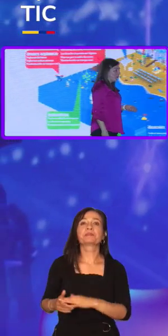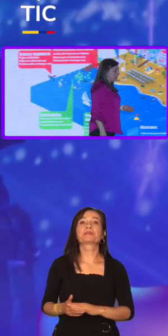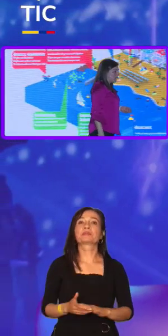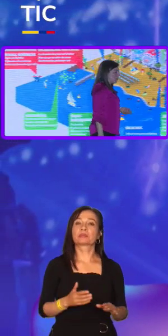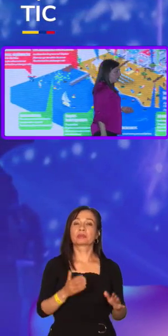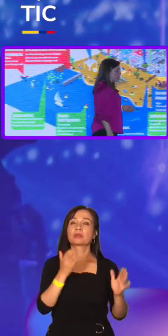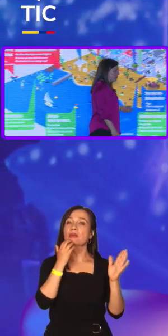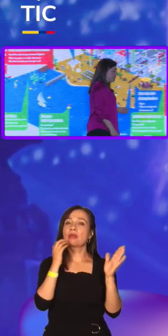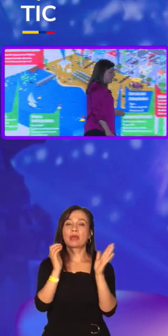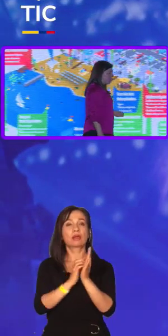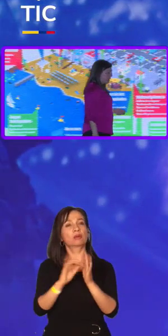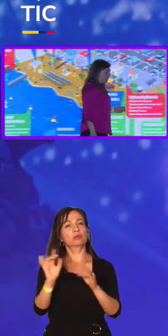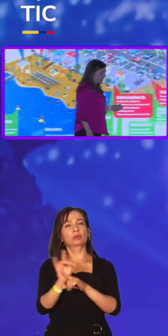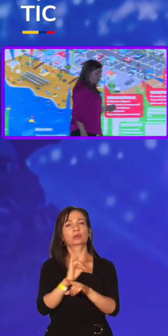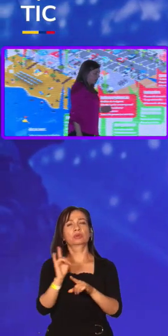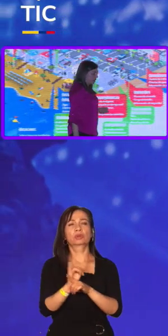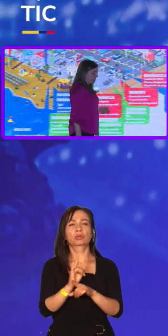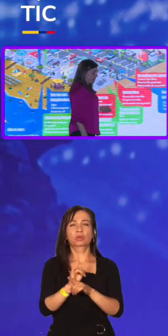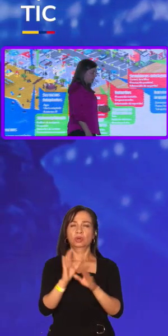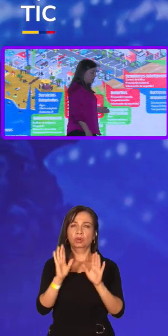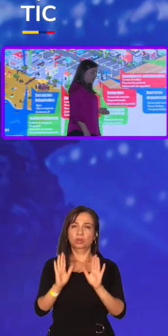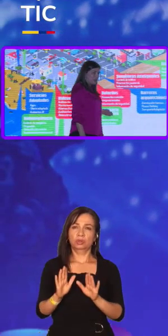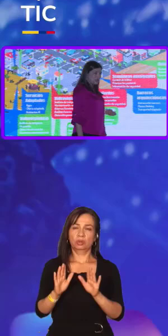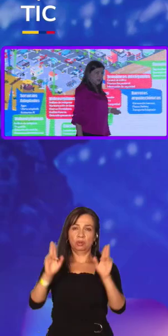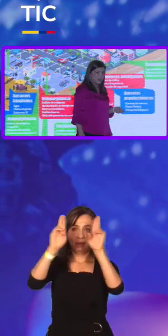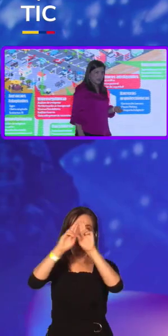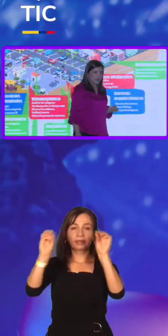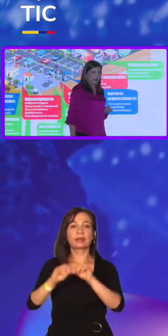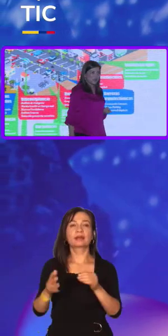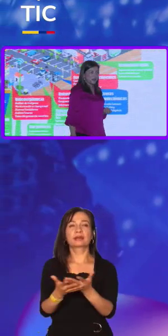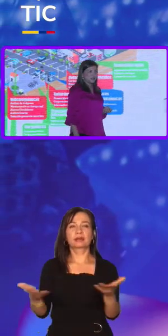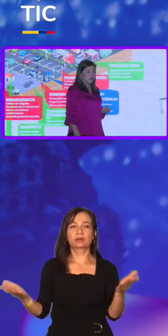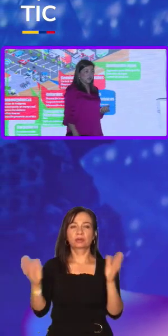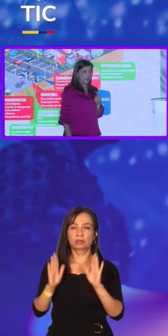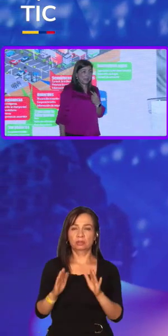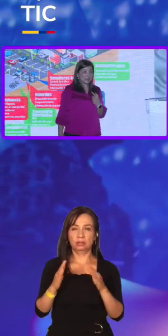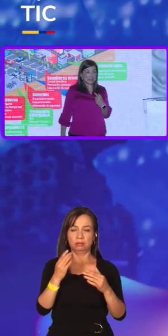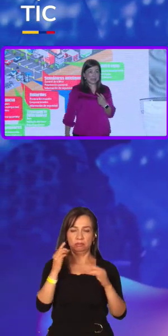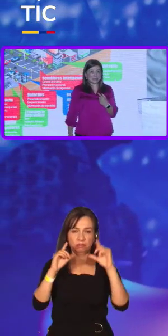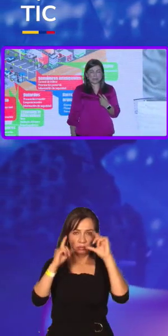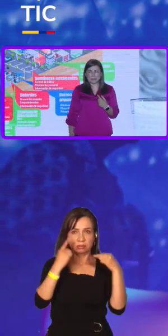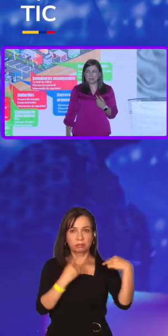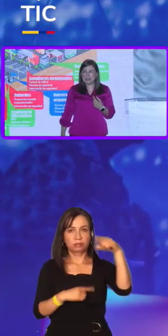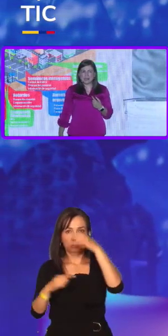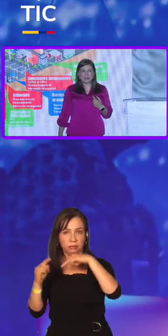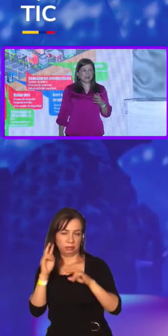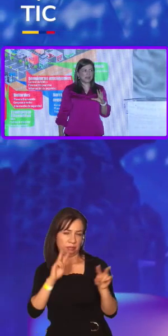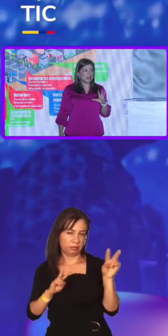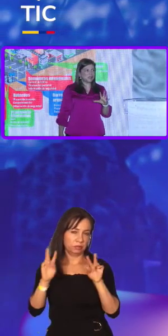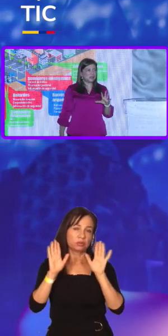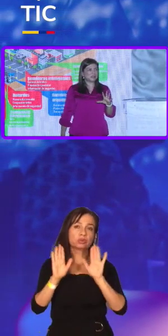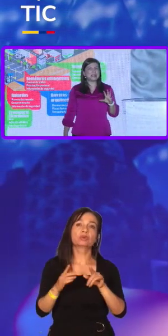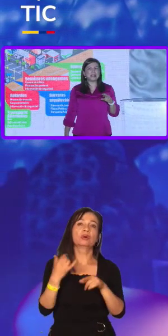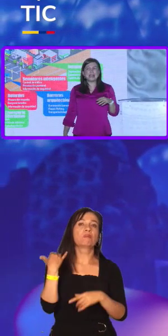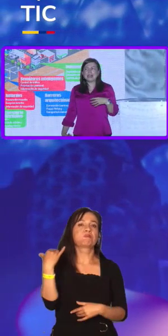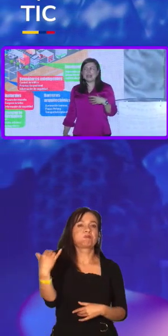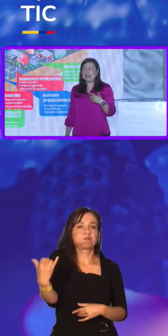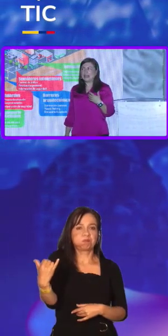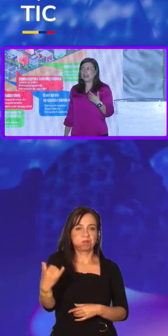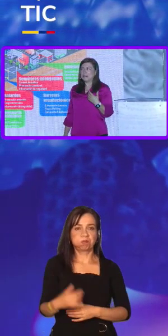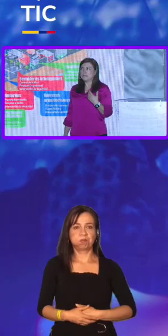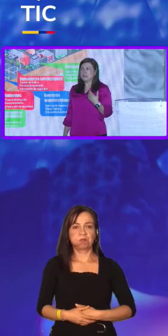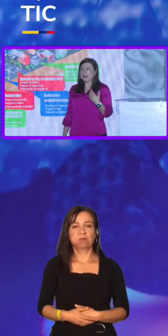Un ejemplo de uso de Internet de las Cosas en el turismo es este. Internet de las